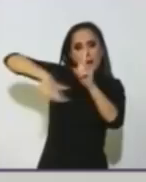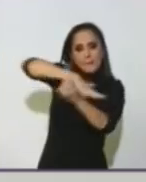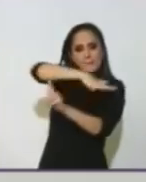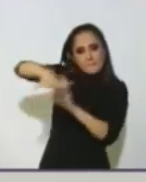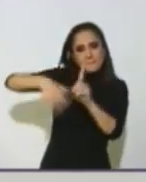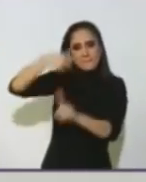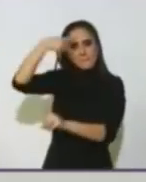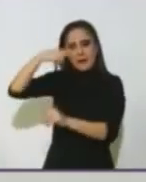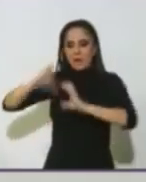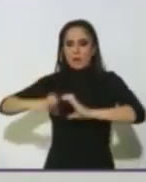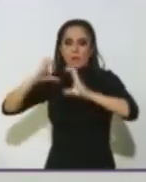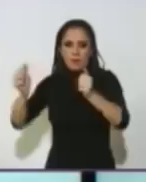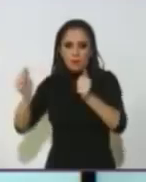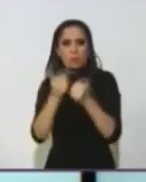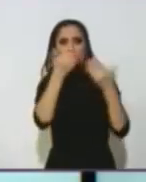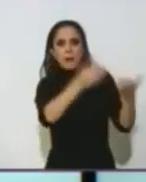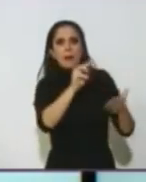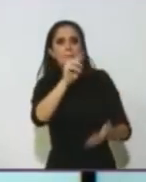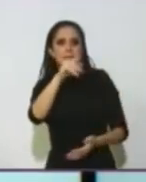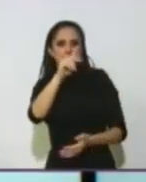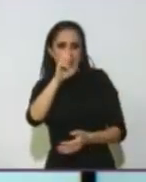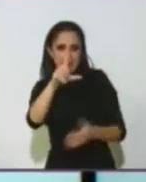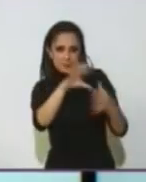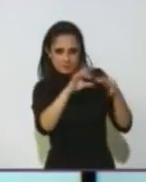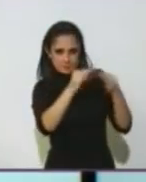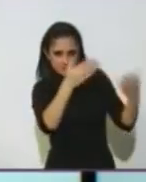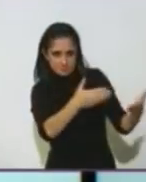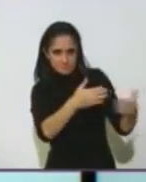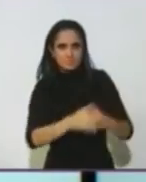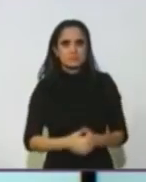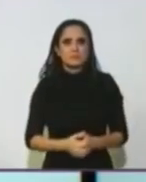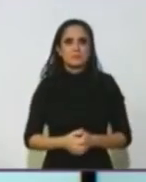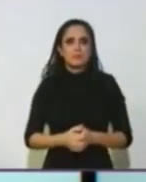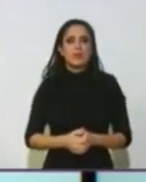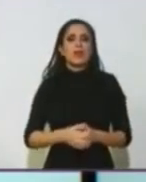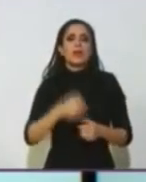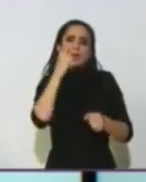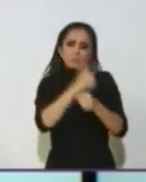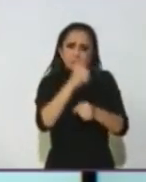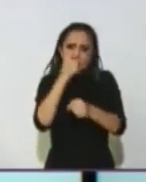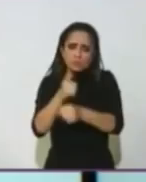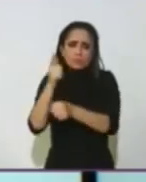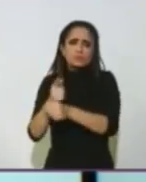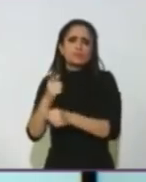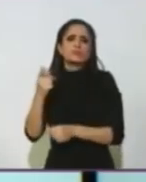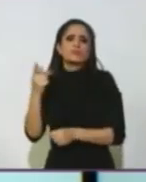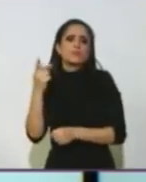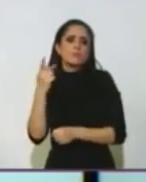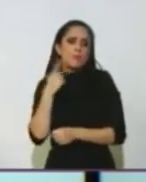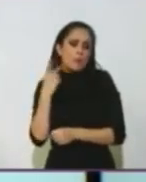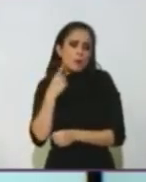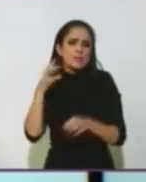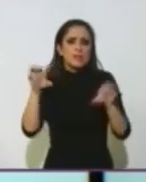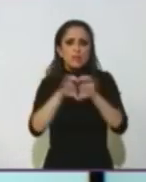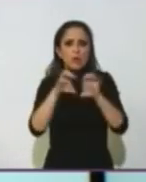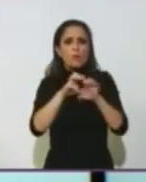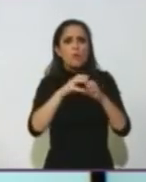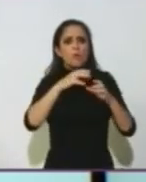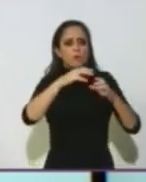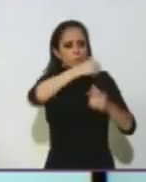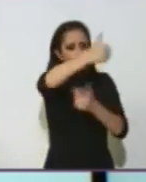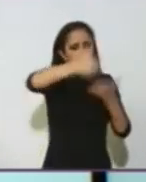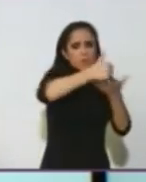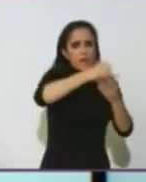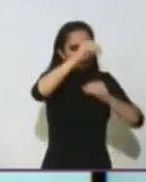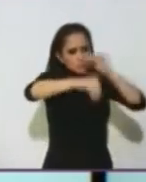revolución de la institución al delante micro el diagnóstico de la política de urbanismo y sustentabilidad es que no ha habido